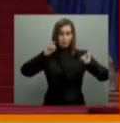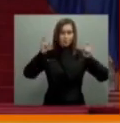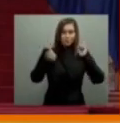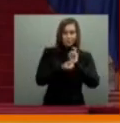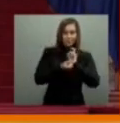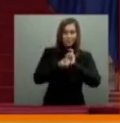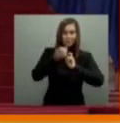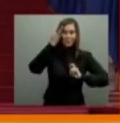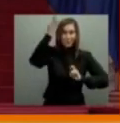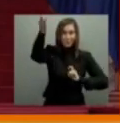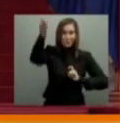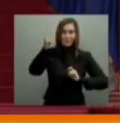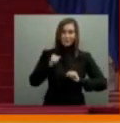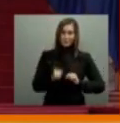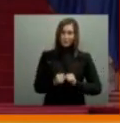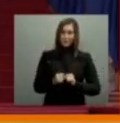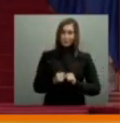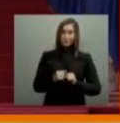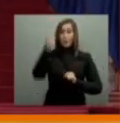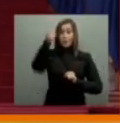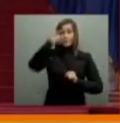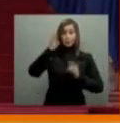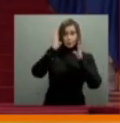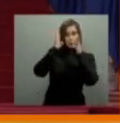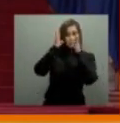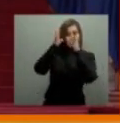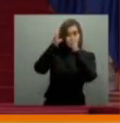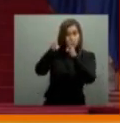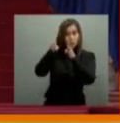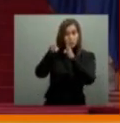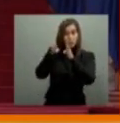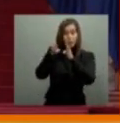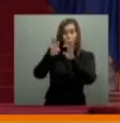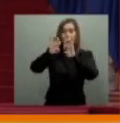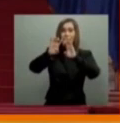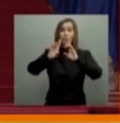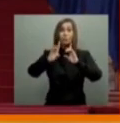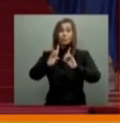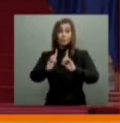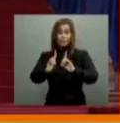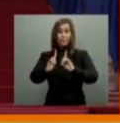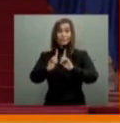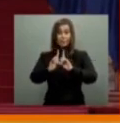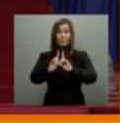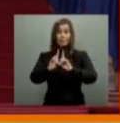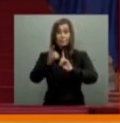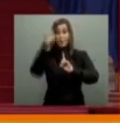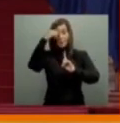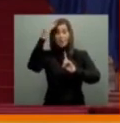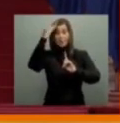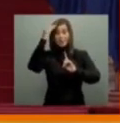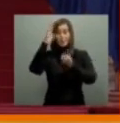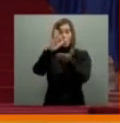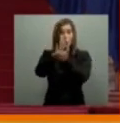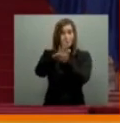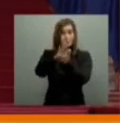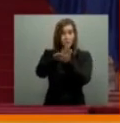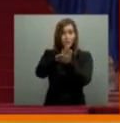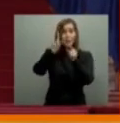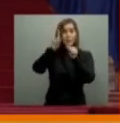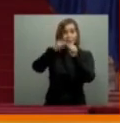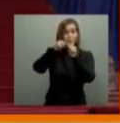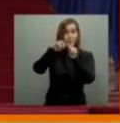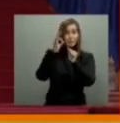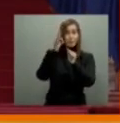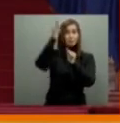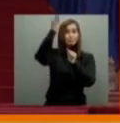nombres repito se suprime la dirección nacional de comunicación la edición general de comunicación que es el discount